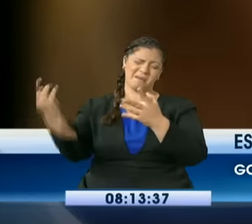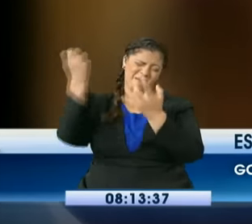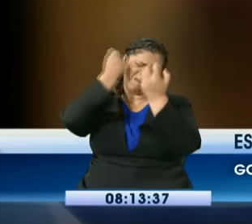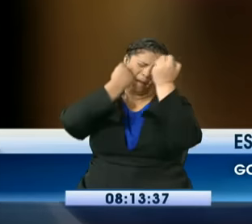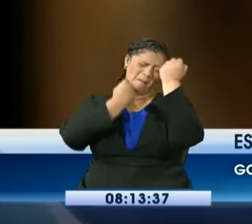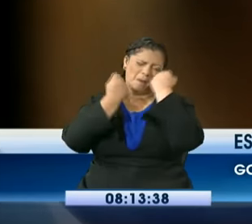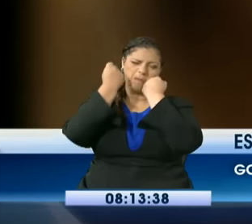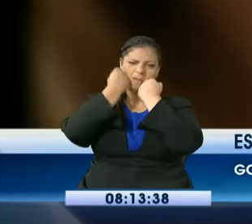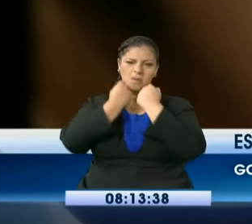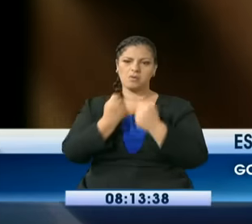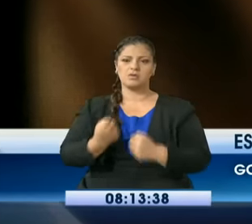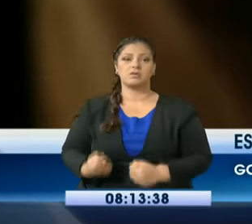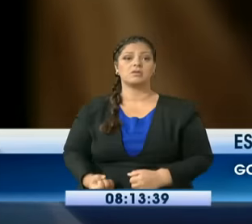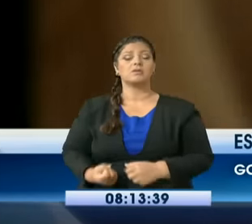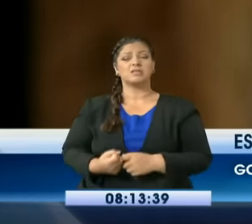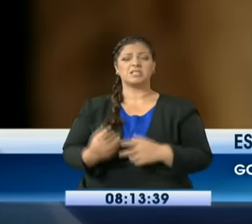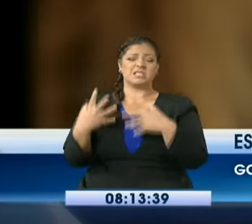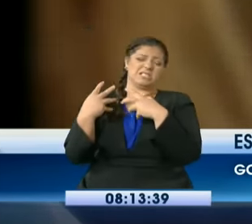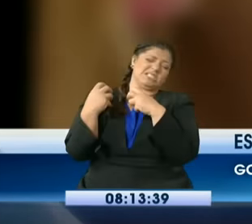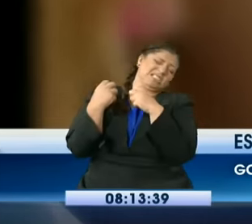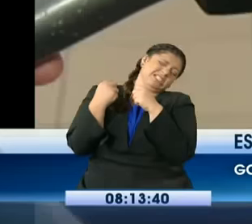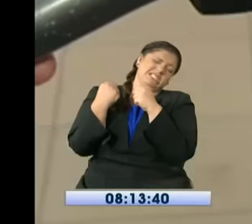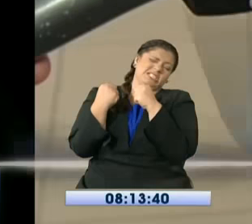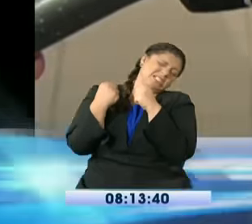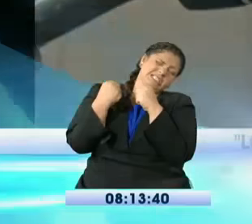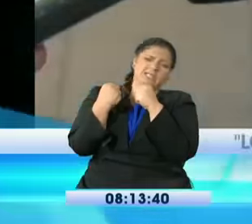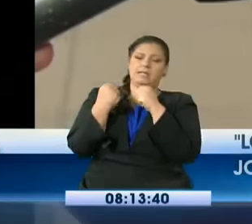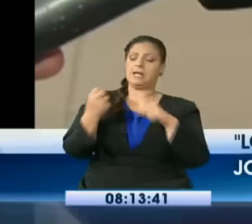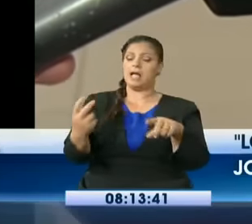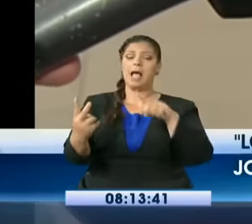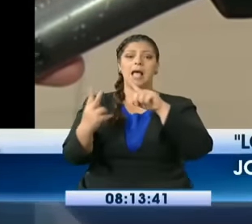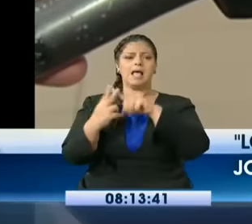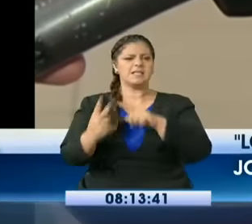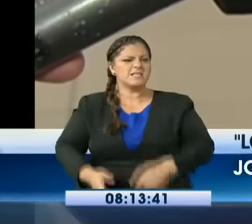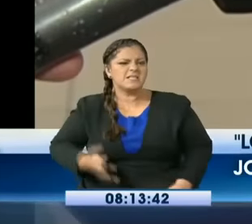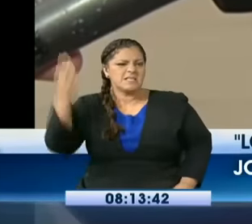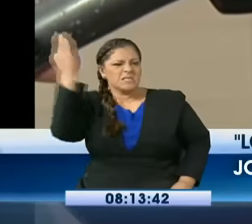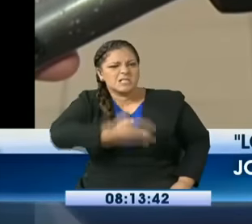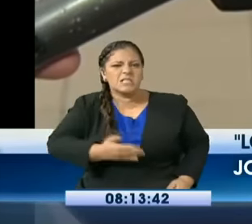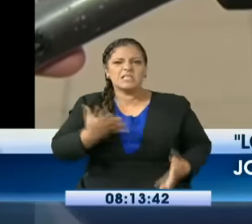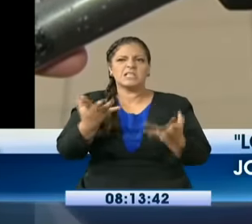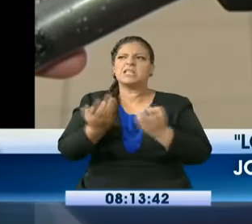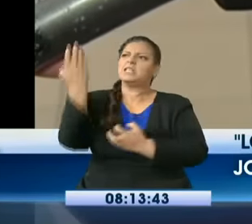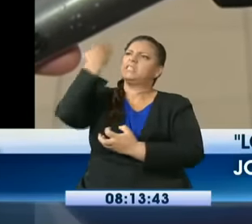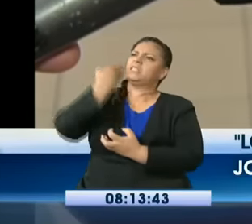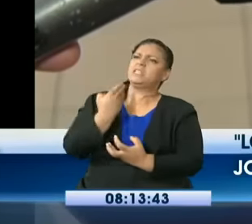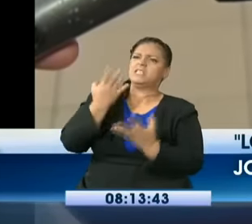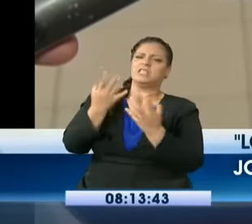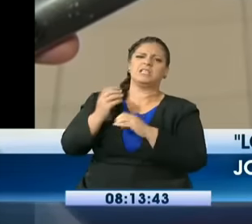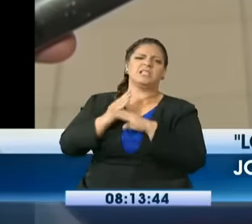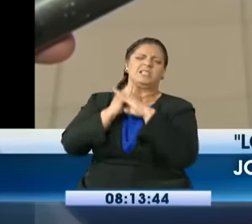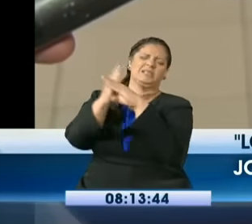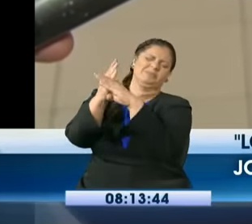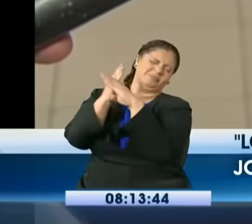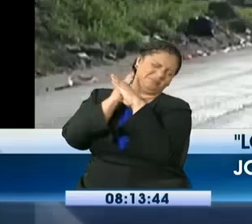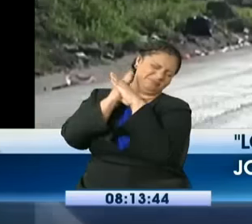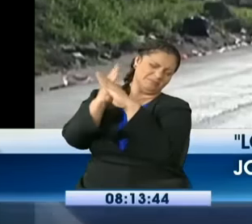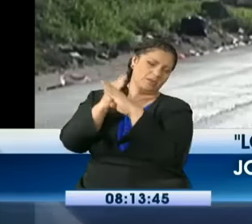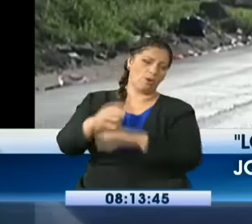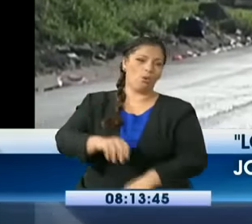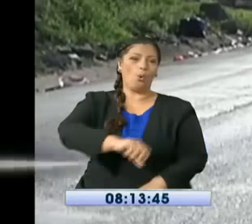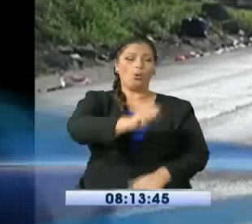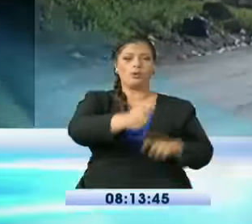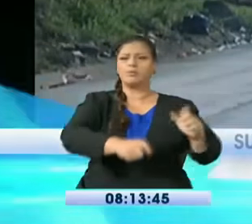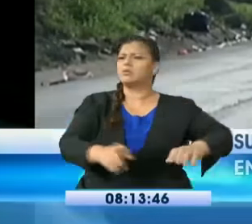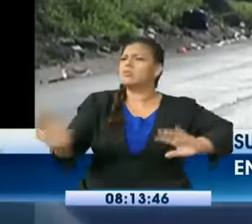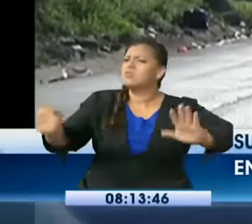cómo me dio fuerza y me defendí. Y ahí se metieron a unas personas, me dijo ya déjala, y no me querían soltar. Ella